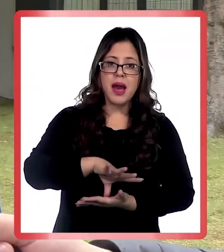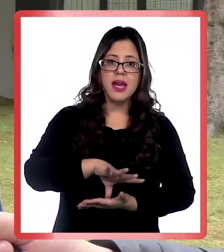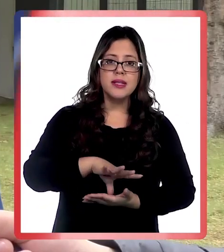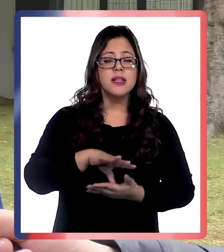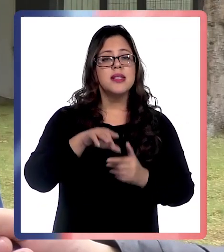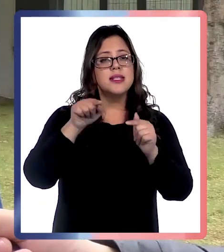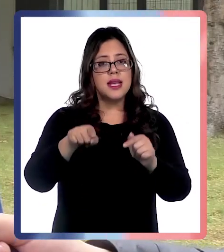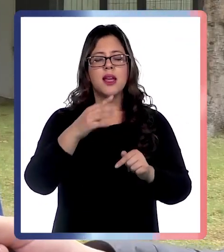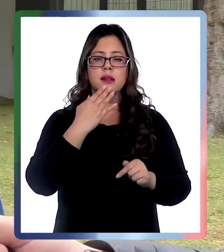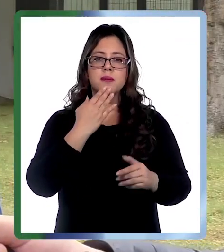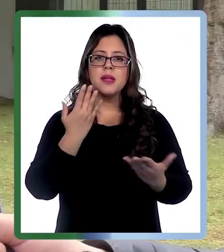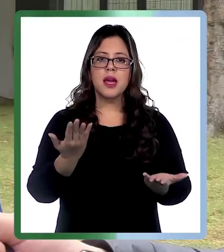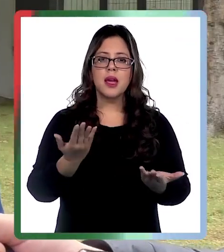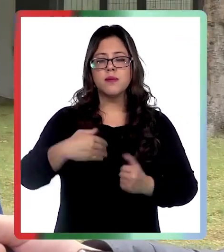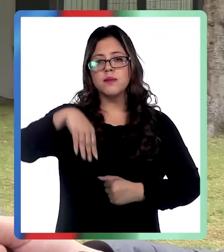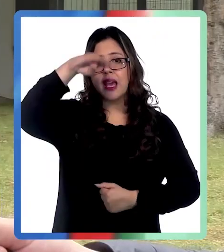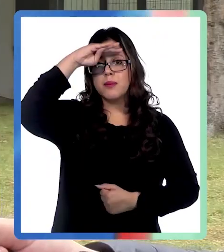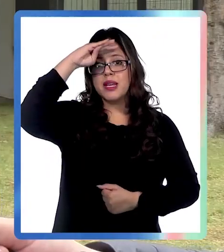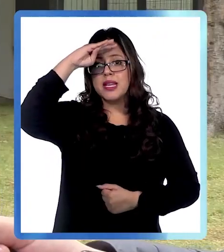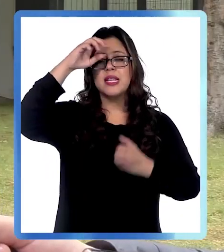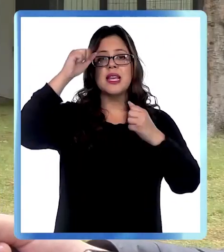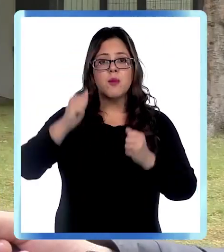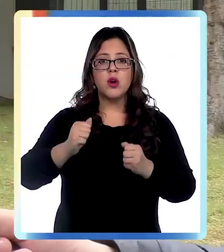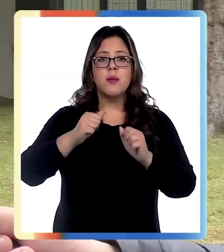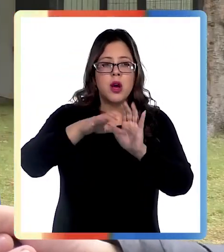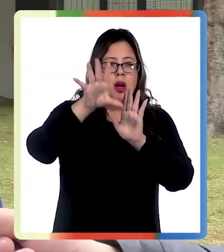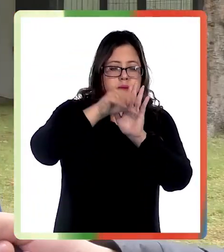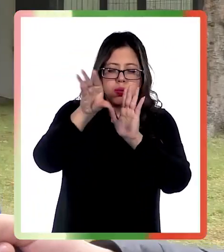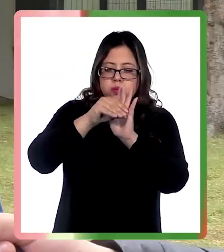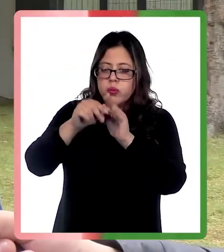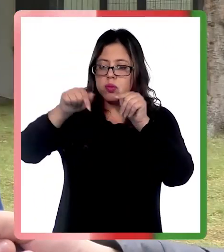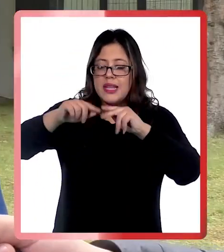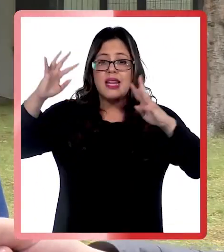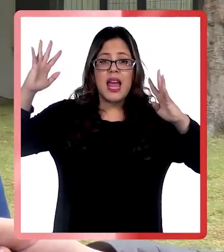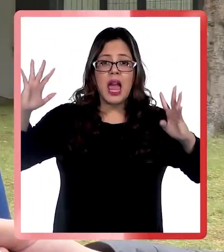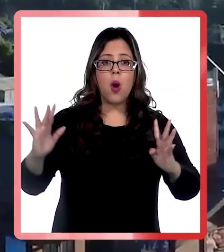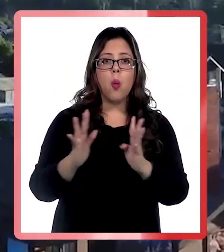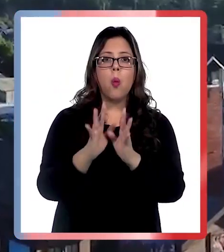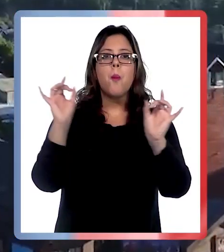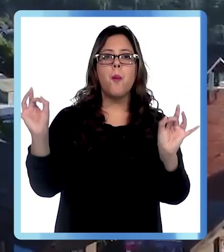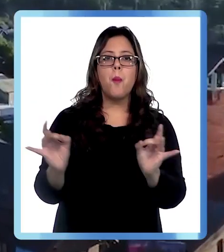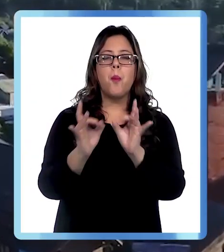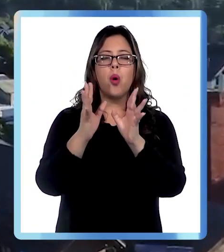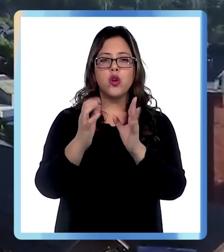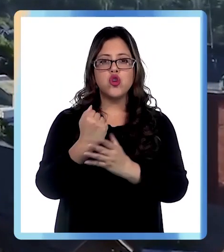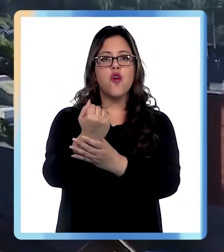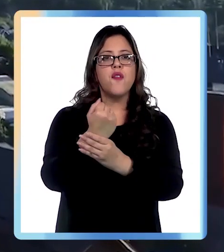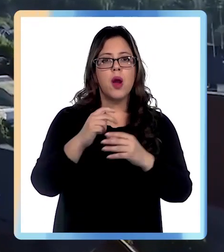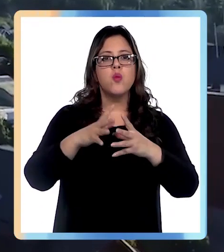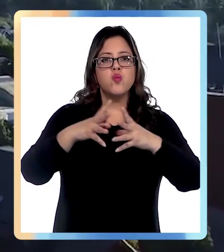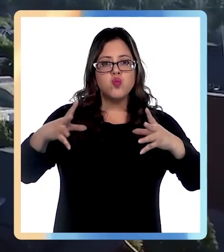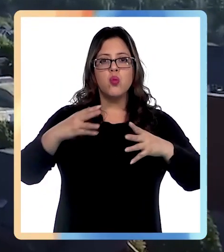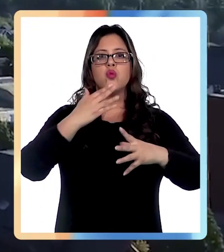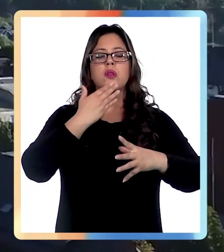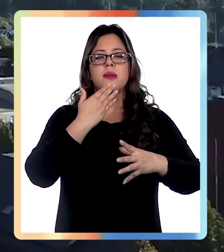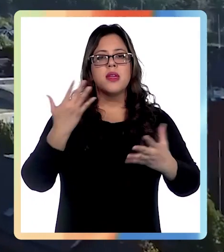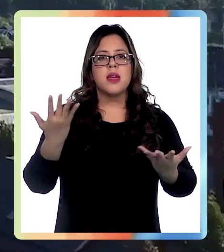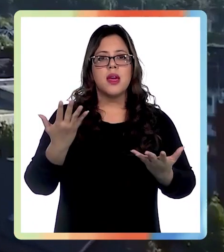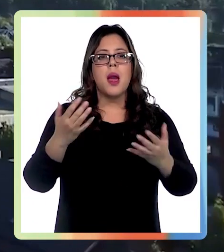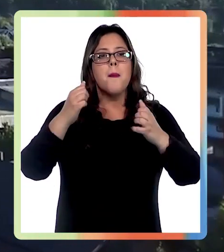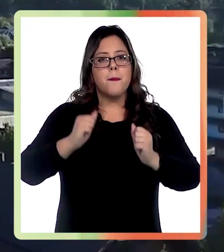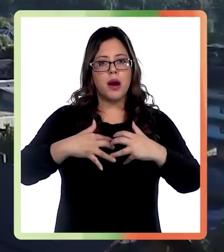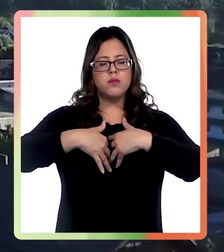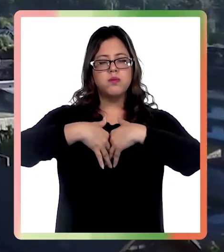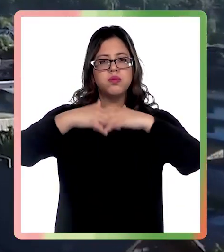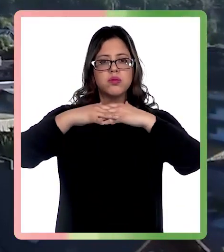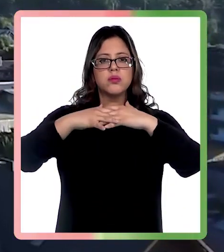del país indudablemente las experiencias que podamos recoger de este encuentro probablemente nos van a servir mucho también